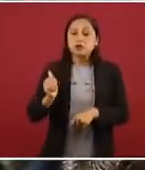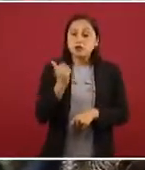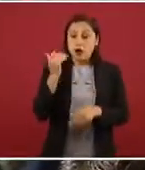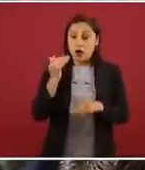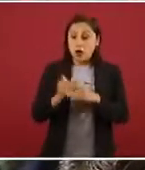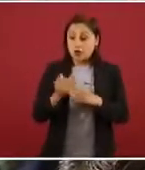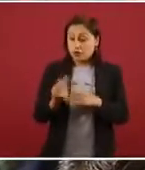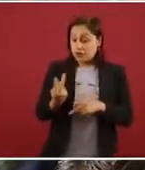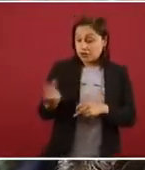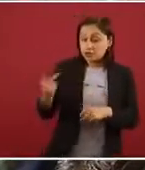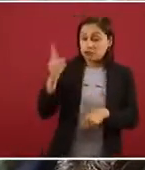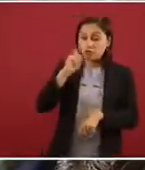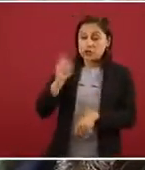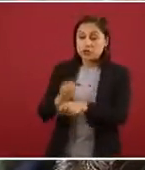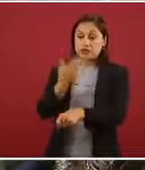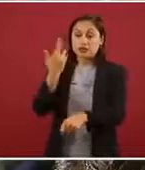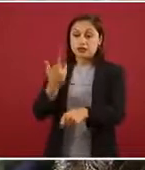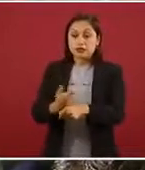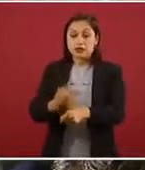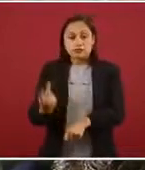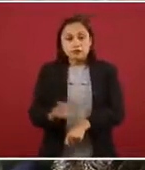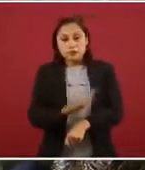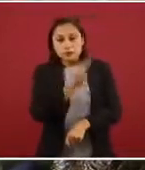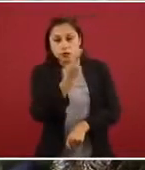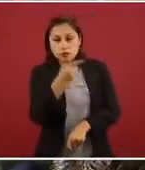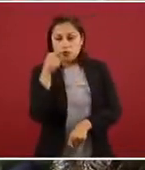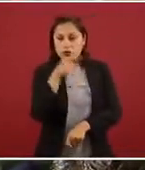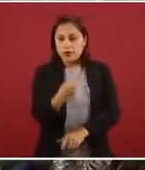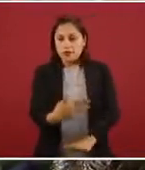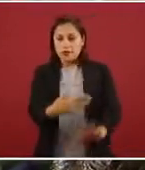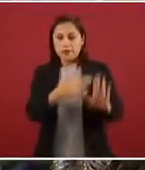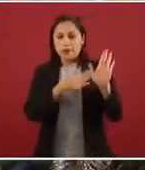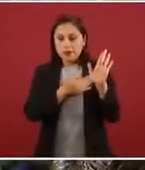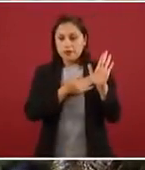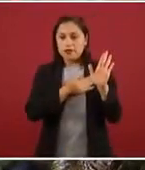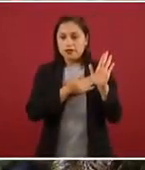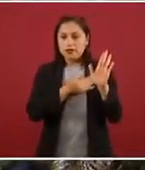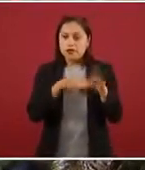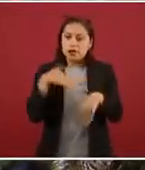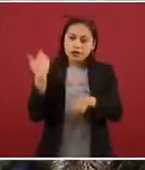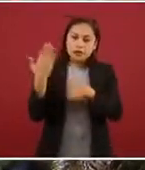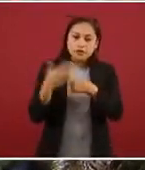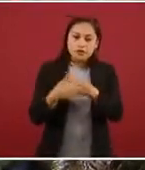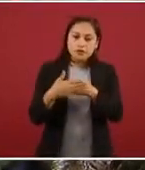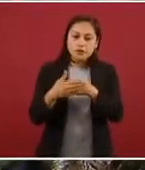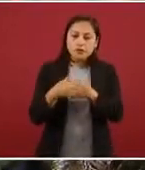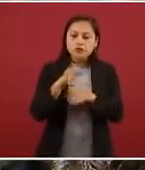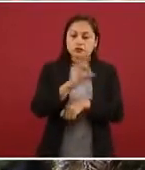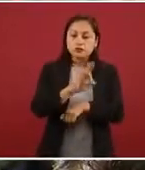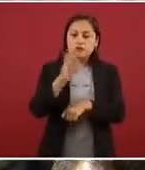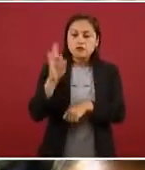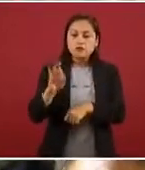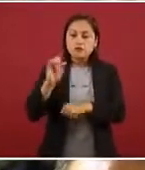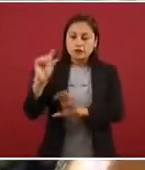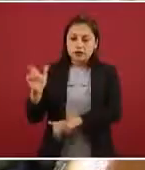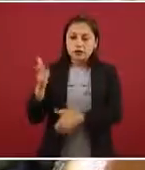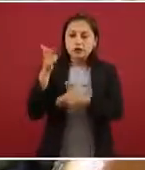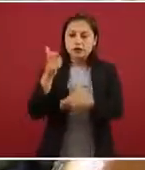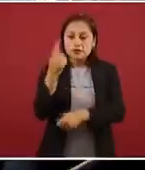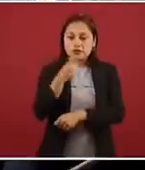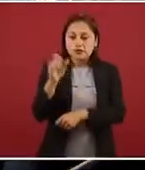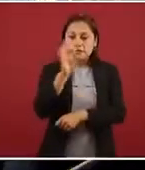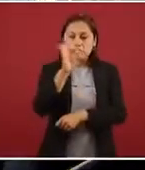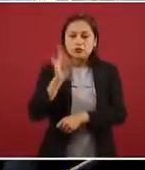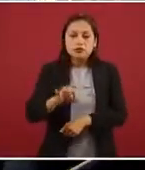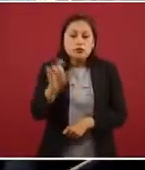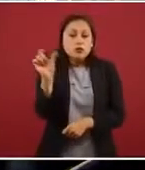su gobierno de cuándo va a quedar al 100% estos apoyos, porque todavía no llegan al